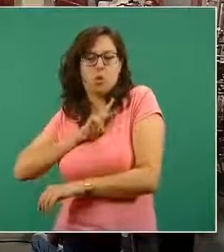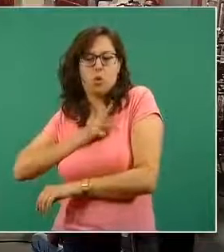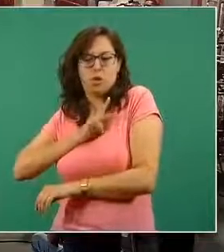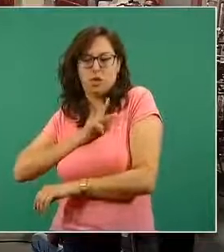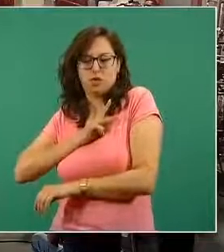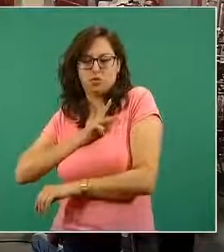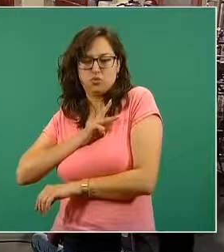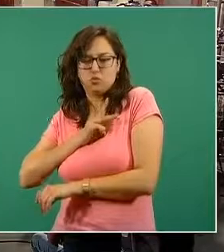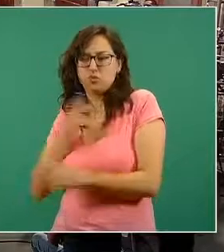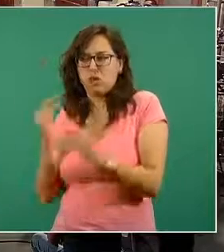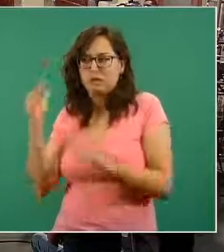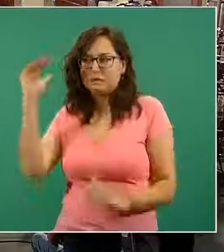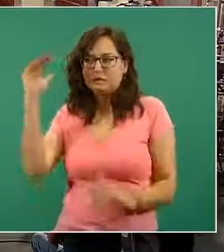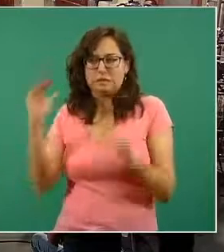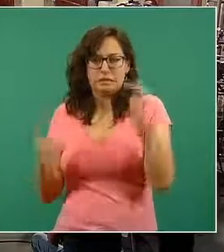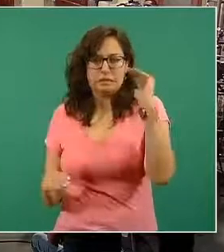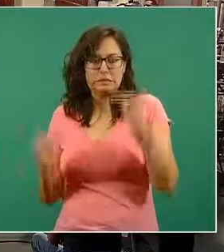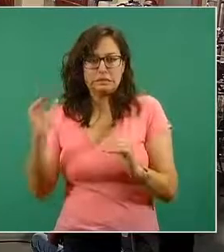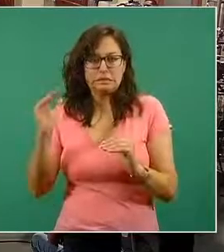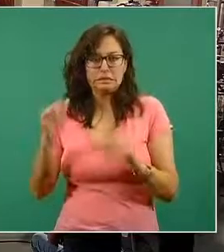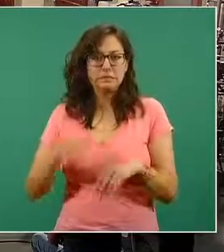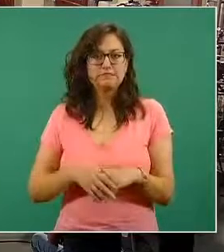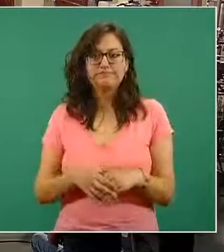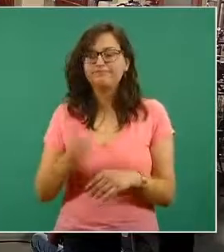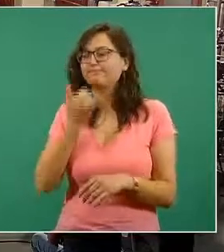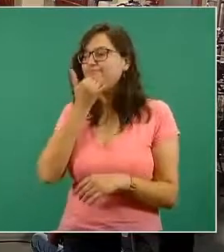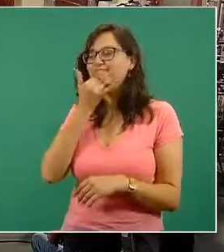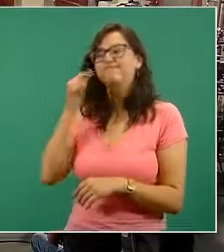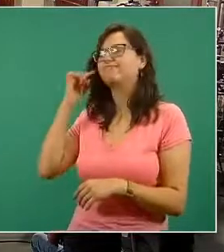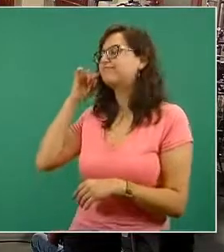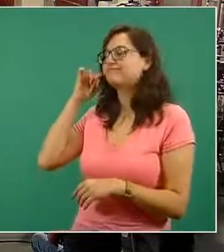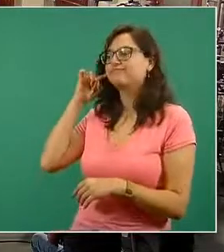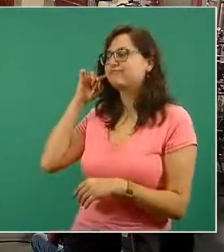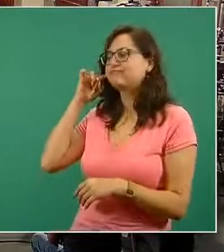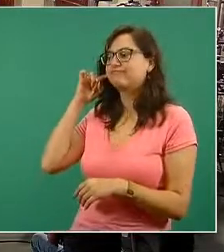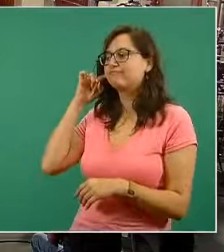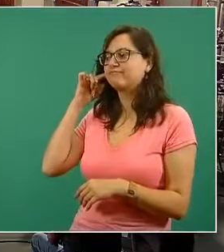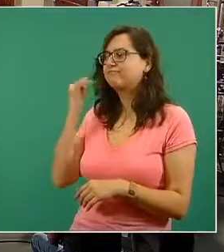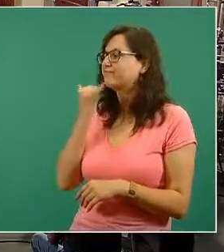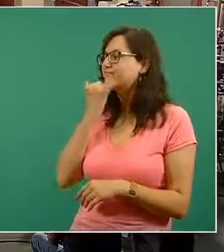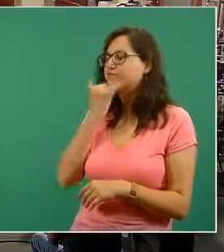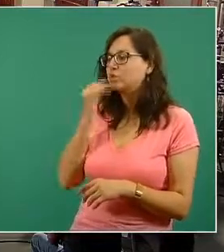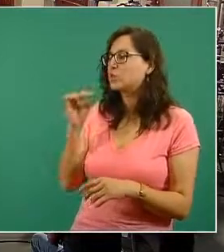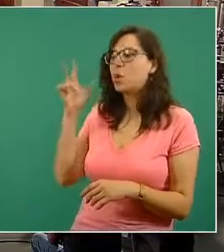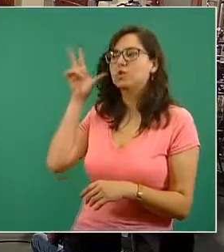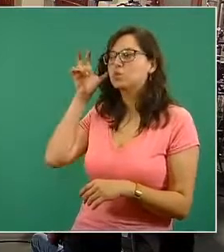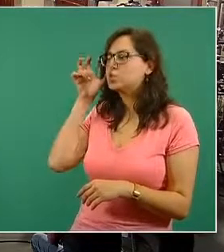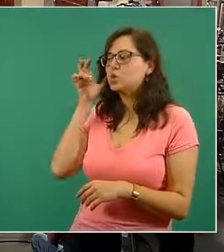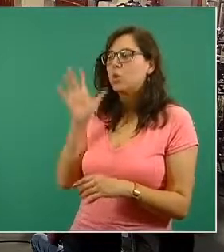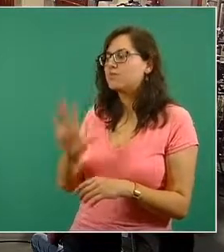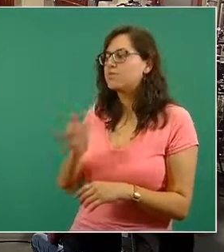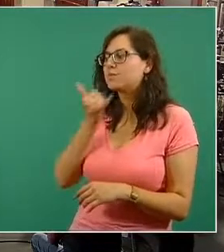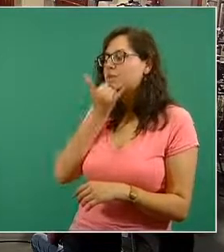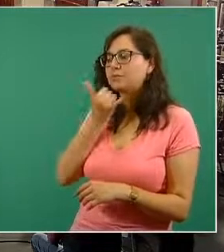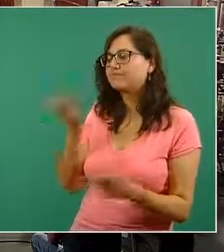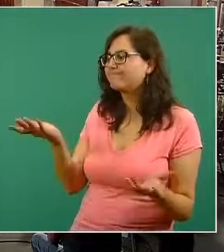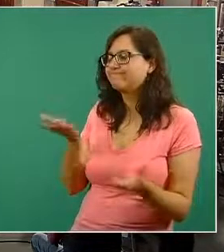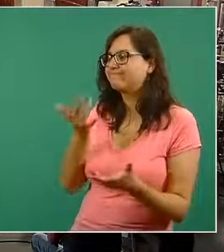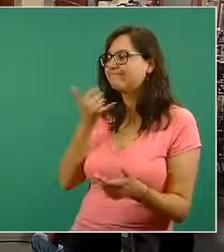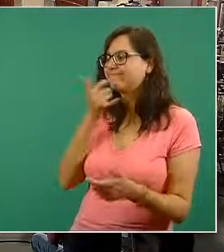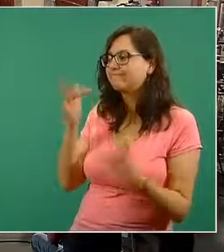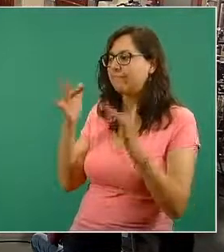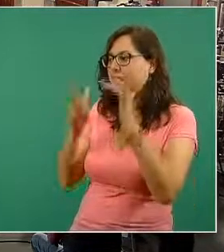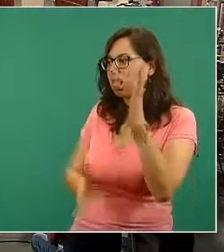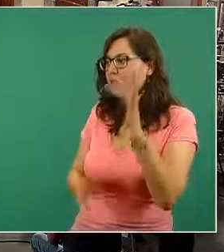Hola, va de nuevo. Que si es mucho o poco el porcentaje de Gaby, casos... ¿me lo podrías decir tú? Porque creo que el micrófono Sí, no doctor. me sirve.